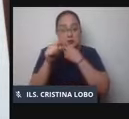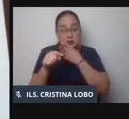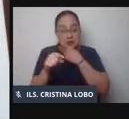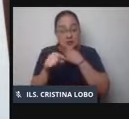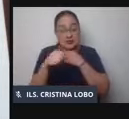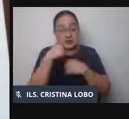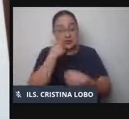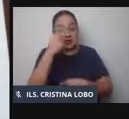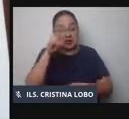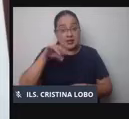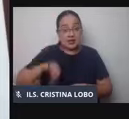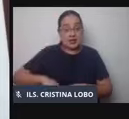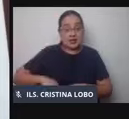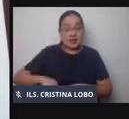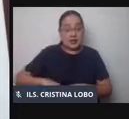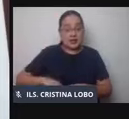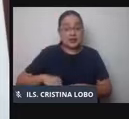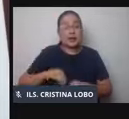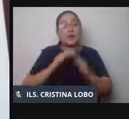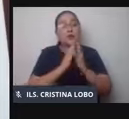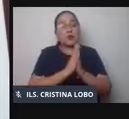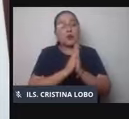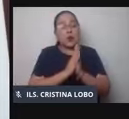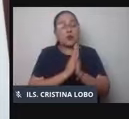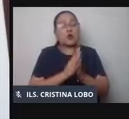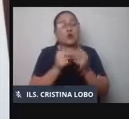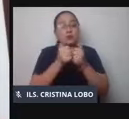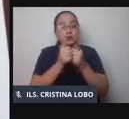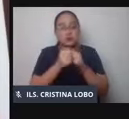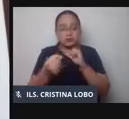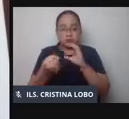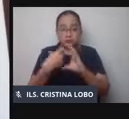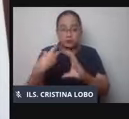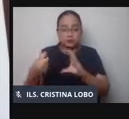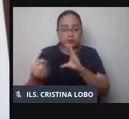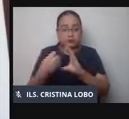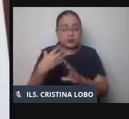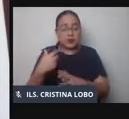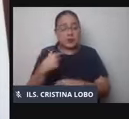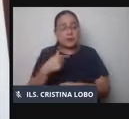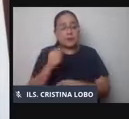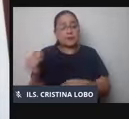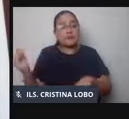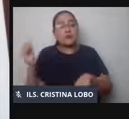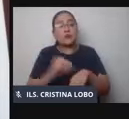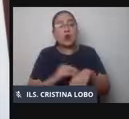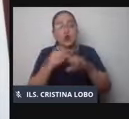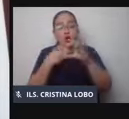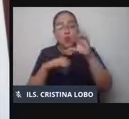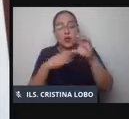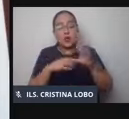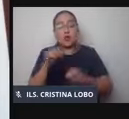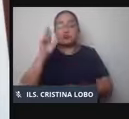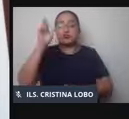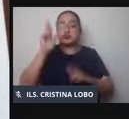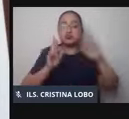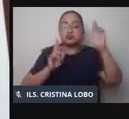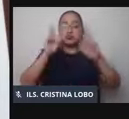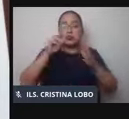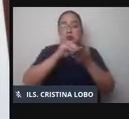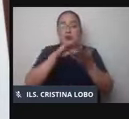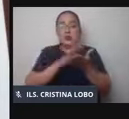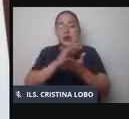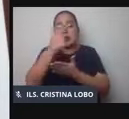y escríbanme aquí en Charlas de Café, pónganme yo para que empiece a tomar nota y les